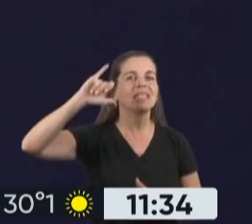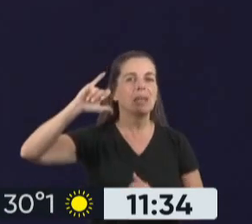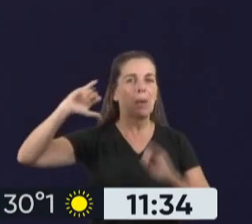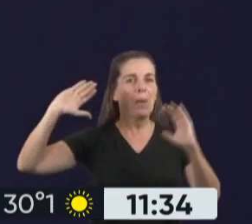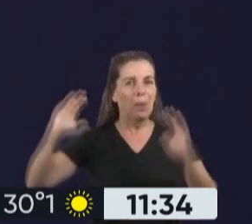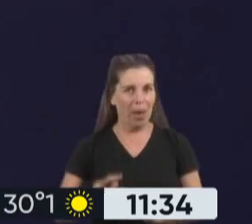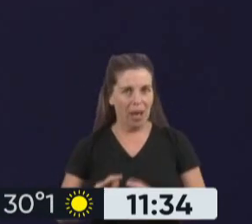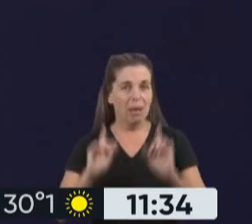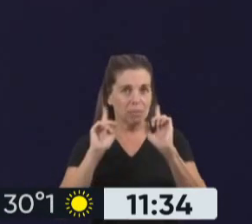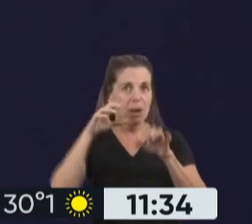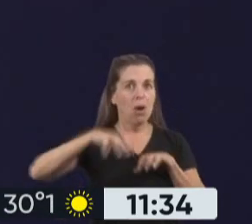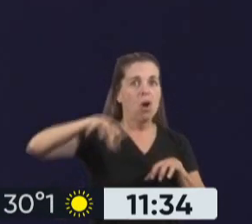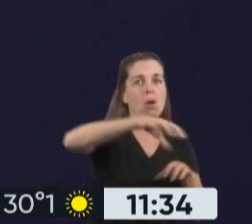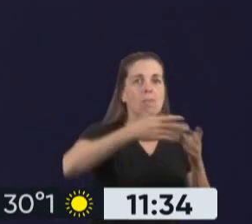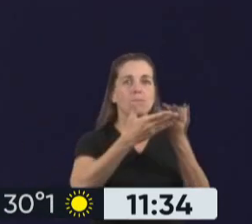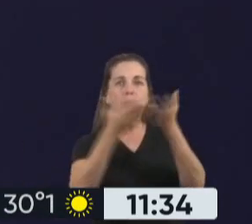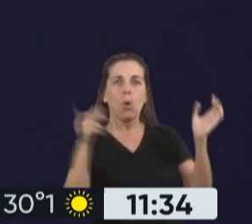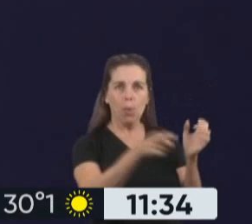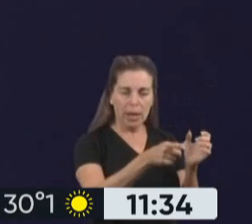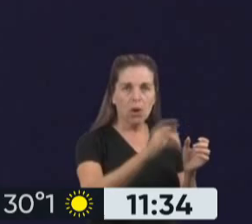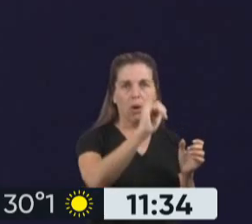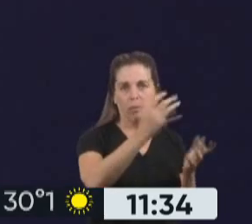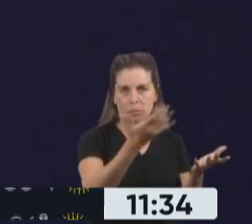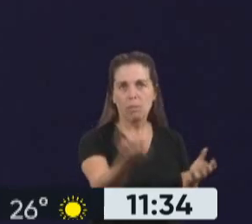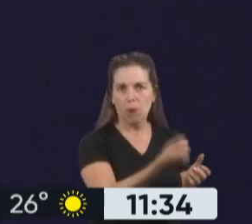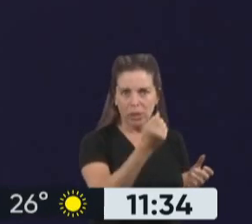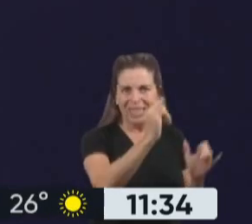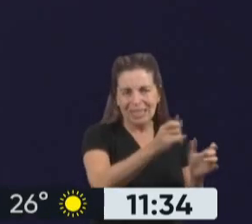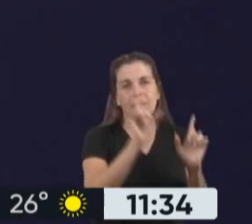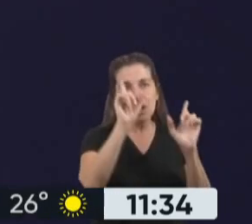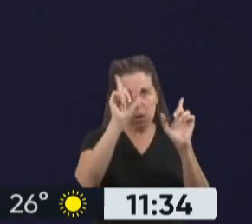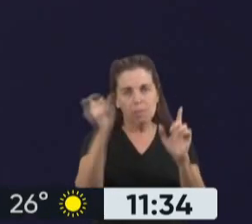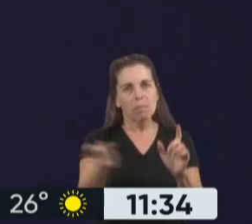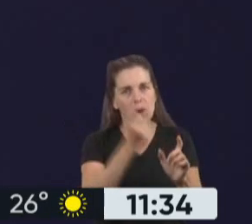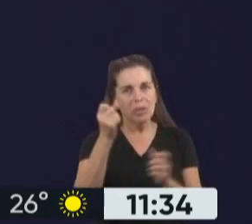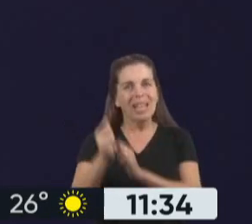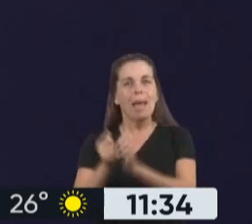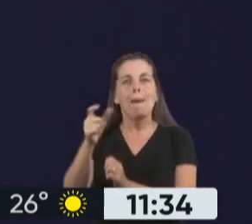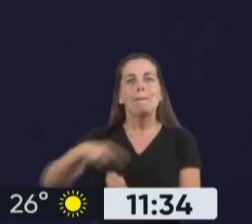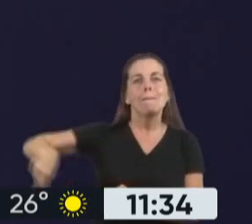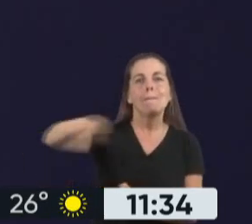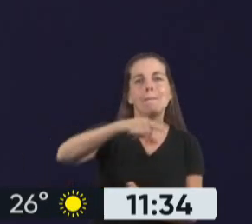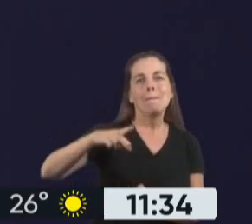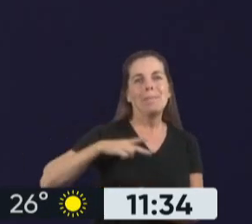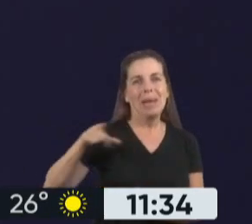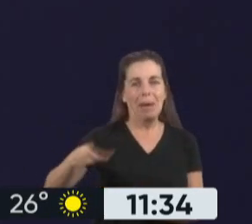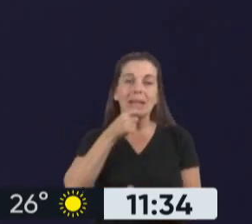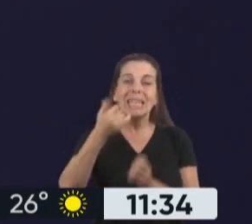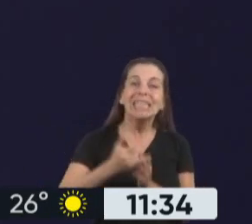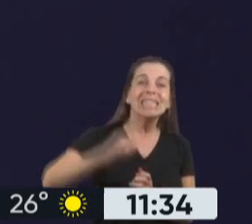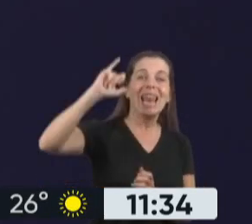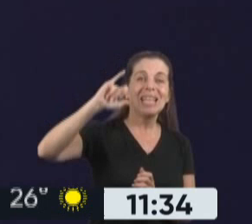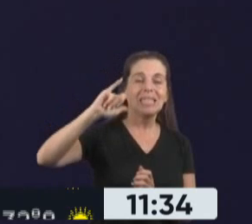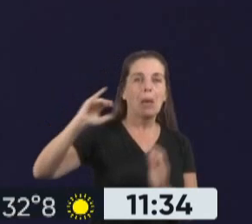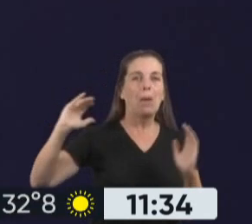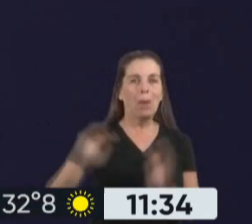sector público, que de por sí es relevante, sino también para el sector privado. Y cuando la tasa es menor para el sector